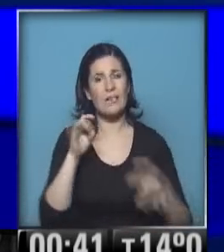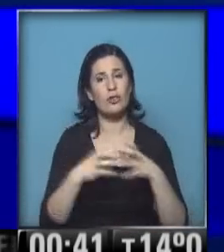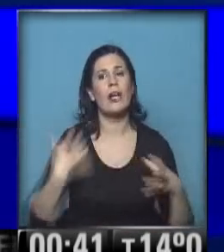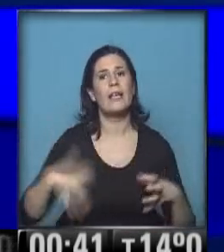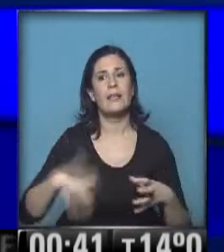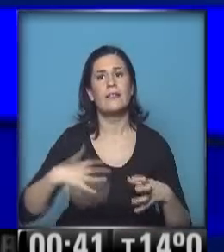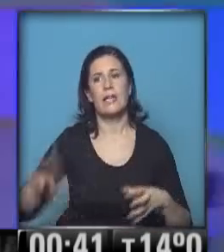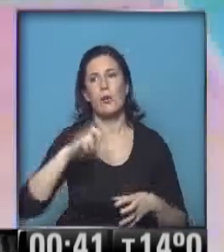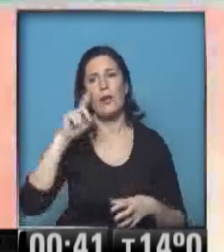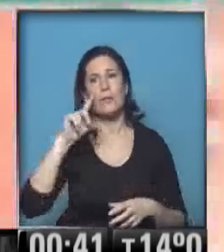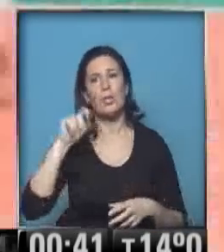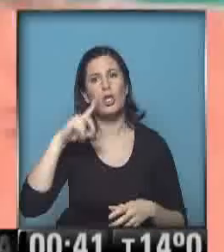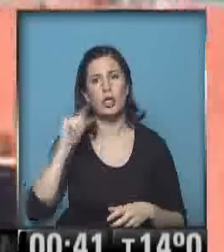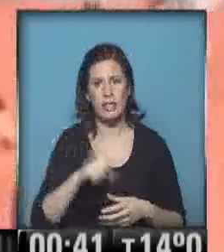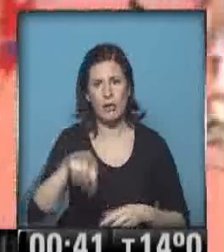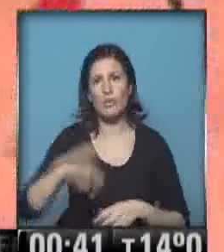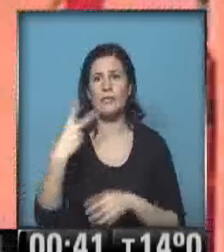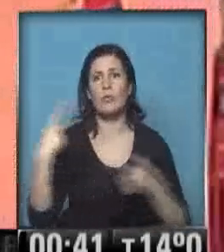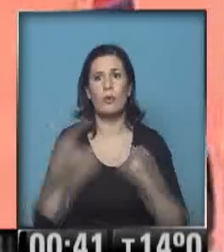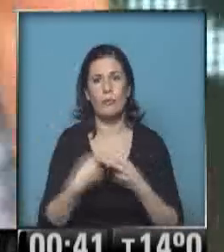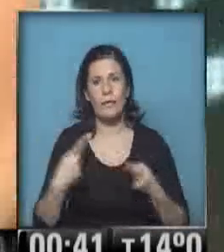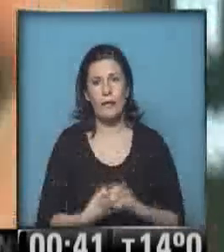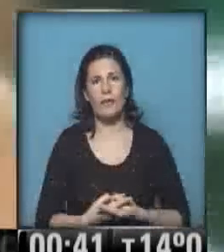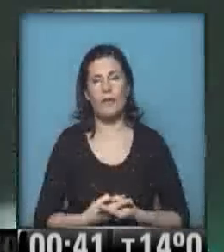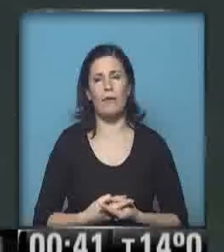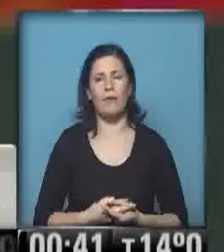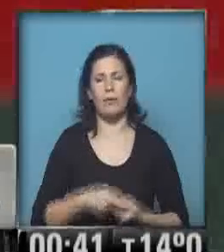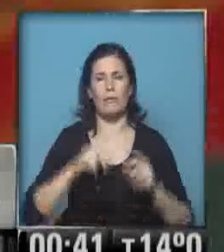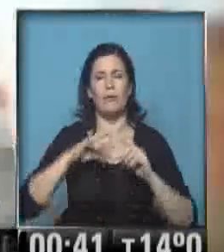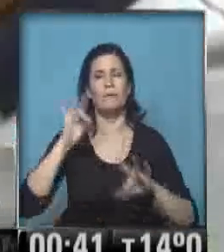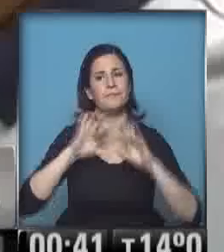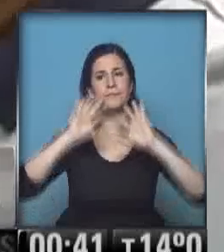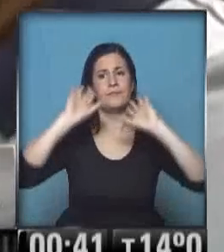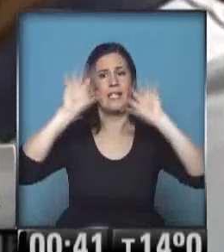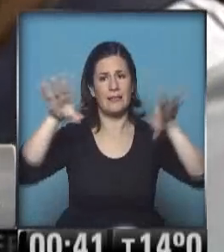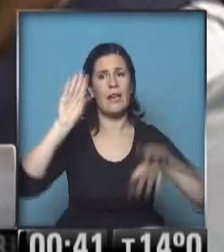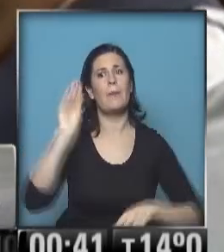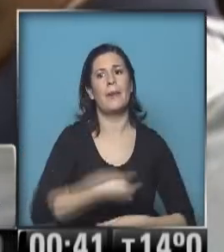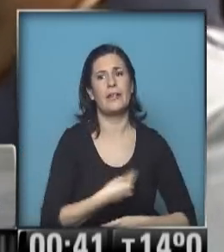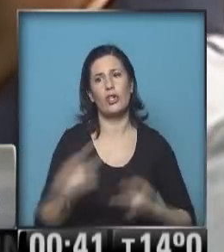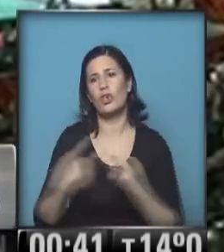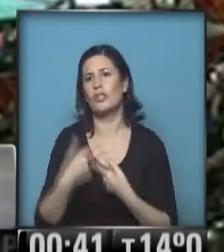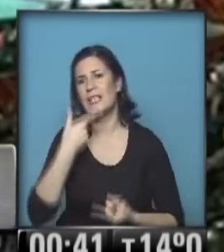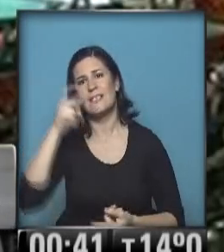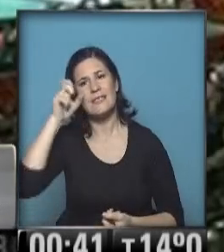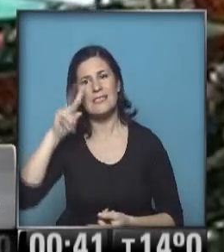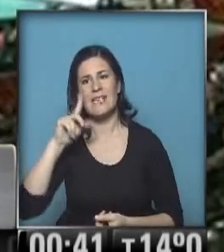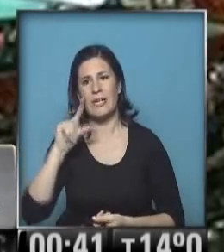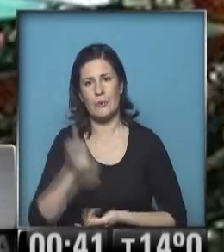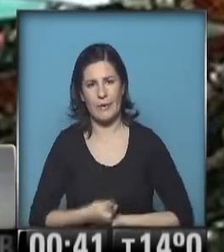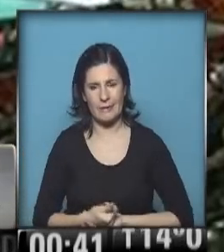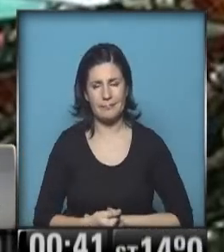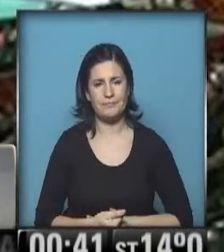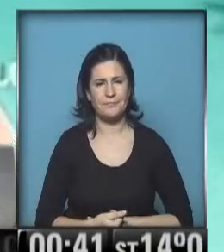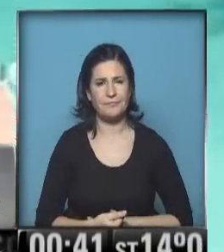en Polonia. Hoy ha jugado su segundo partido y terminó cayendo en el encuentro frente a Serbia. 3-1, resultado final para este